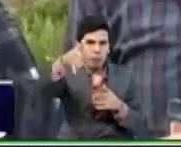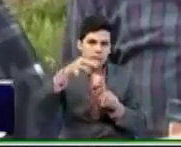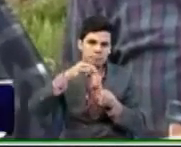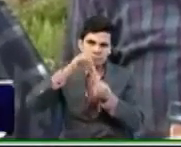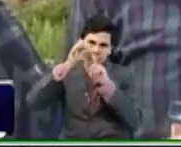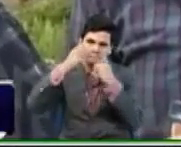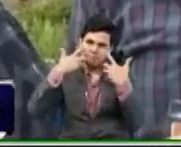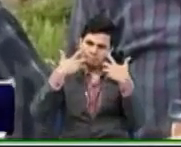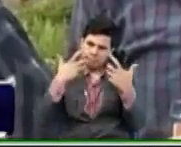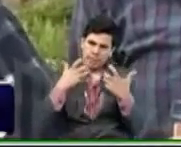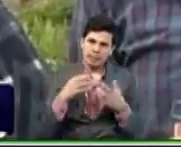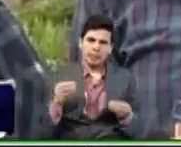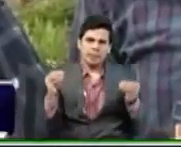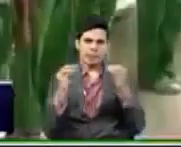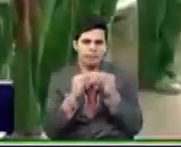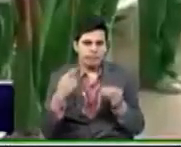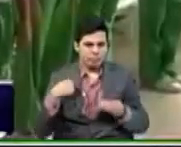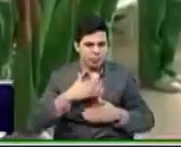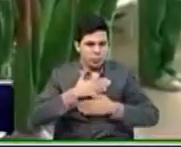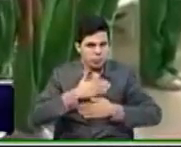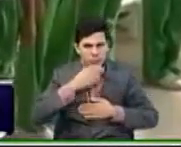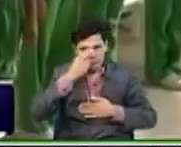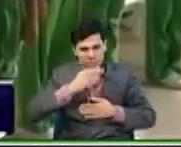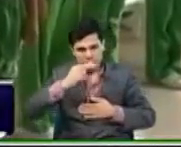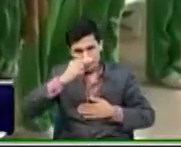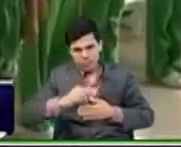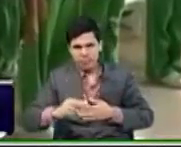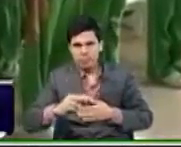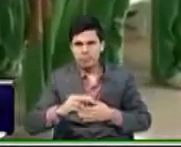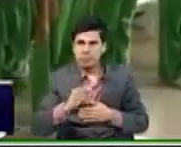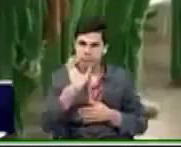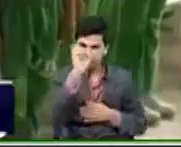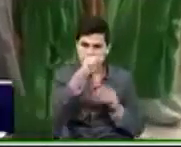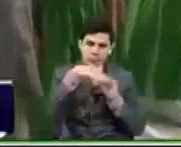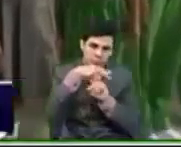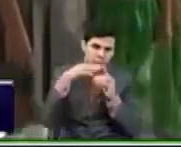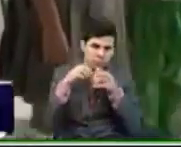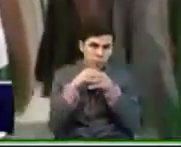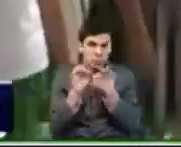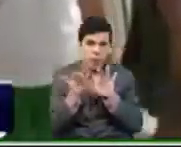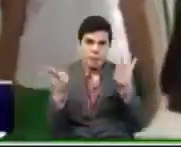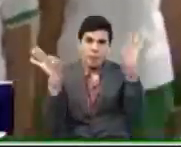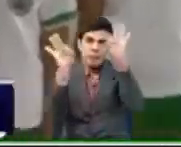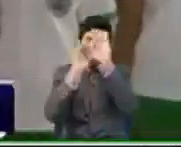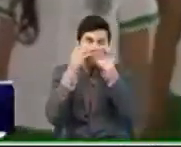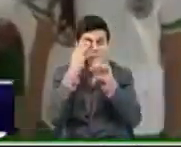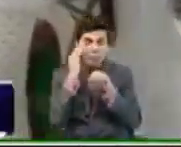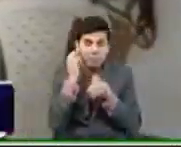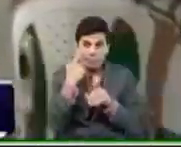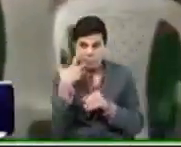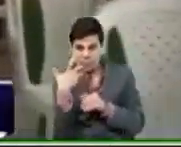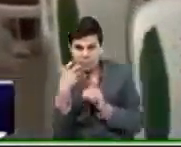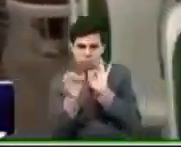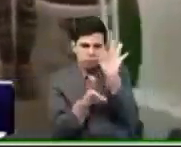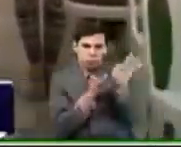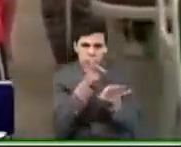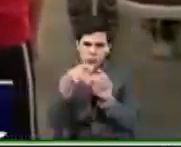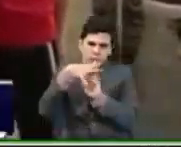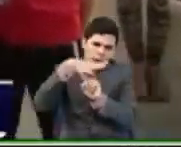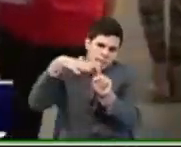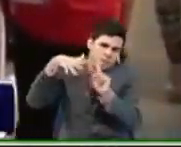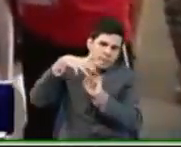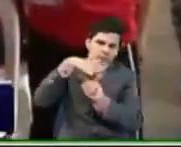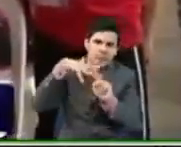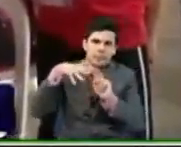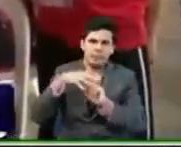de ellos y para el futuro de nuestros nietos. Para las entidades ambientales, esta iniciativa es de gran importancia para poder contribuir a los cuidados del medio